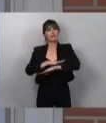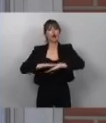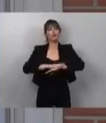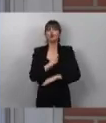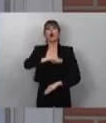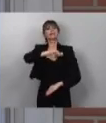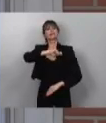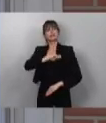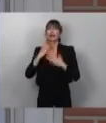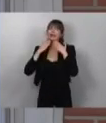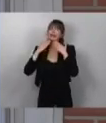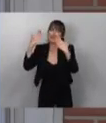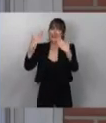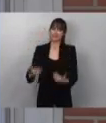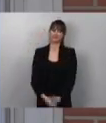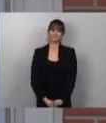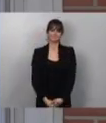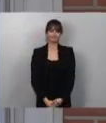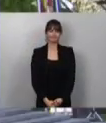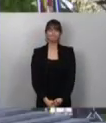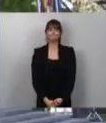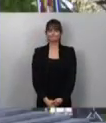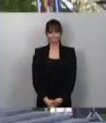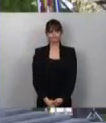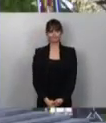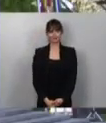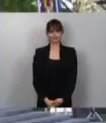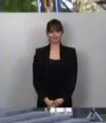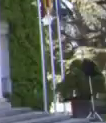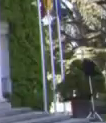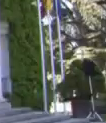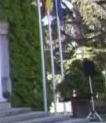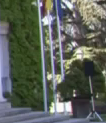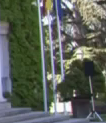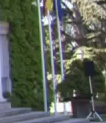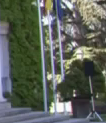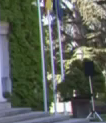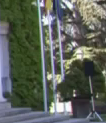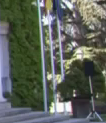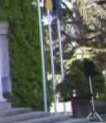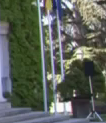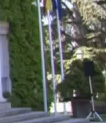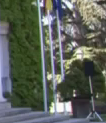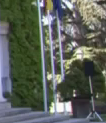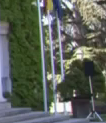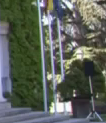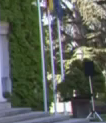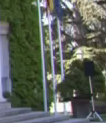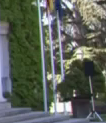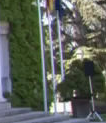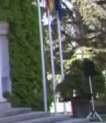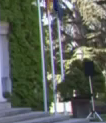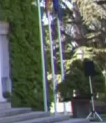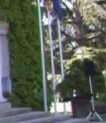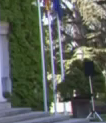personal no y a mí me parece aquí al fin y al cabo solo está poniendo encima de la mesa razones personales ahora que me ha tocado a mí clar me ha tocado a mi mujer limpiemos el patio el